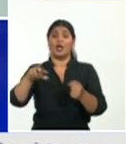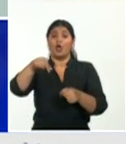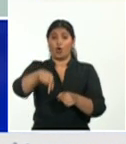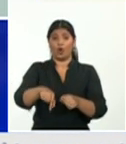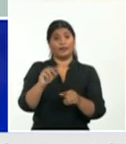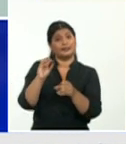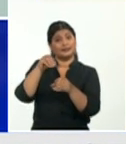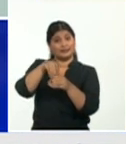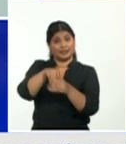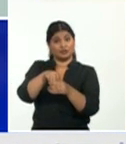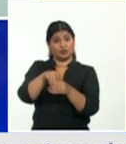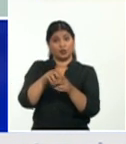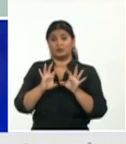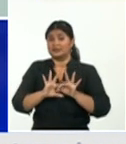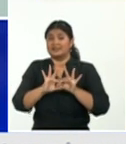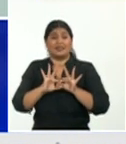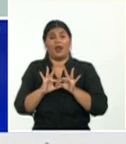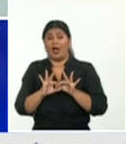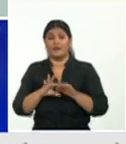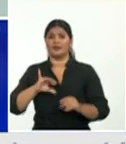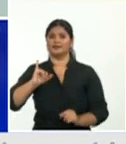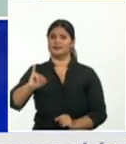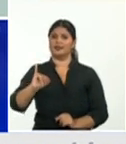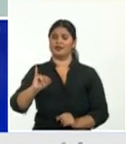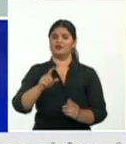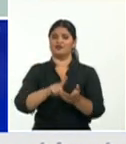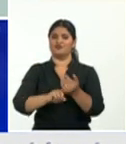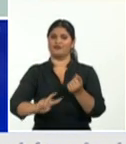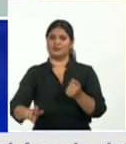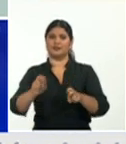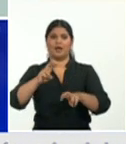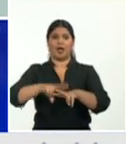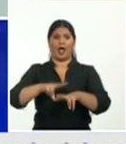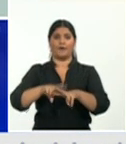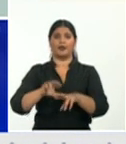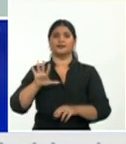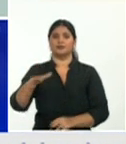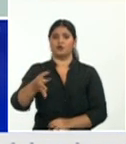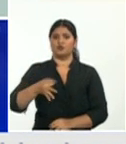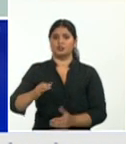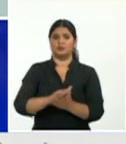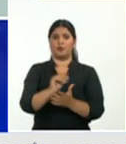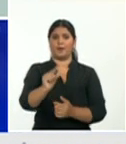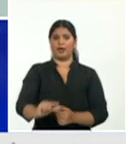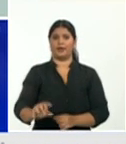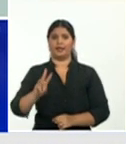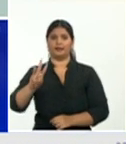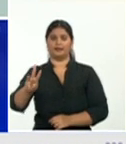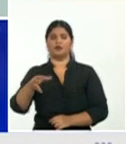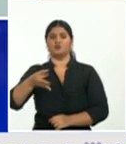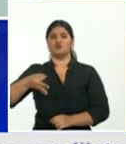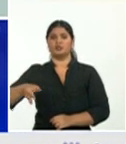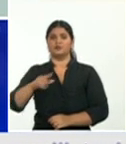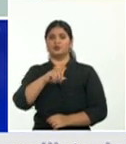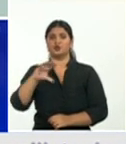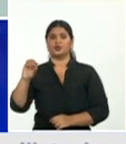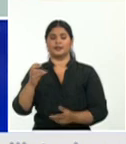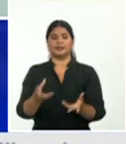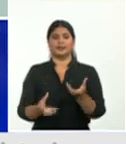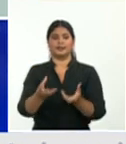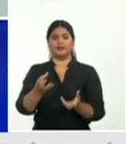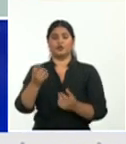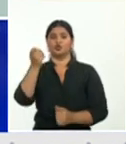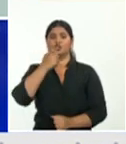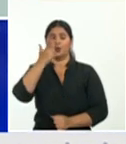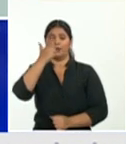de 6 provincias. La Habana con 5 municipios, Mayabeque con 3, Cienfuegos, Ciego de